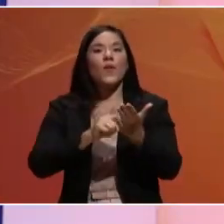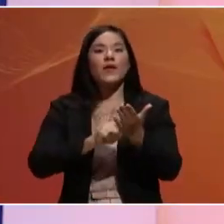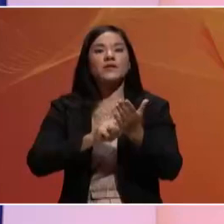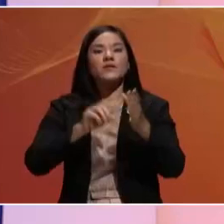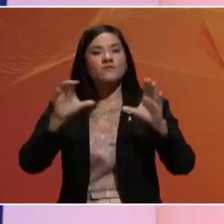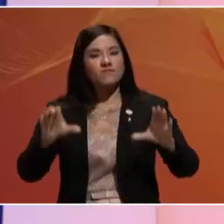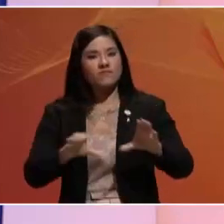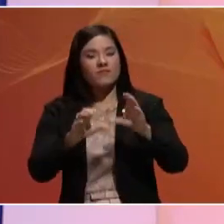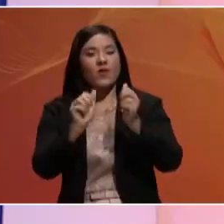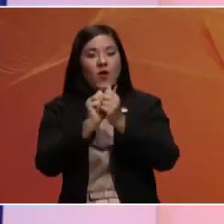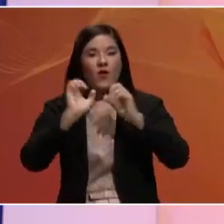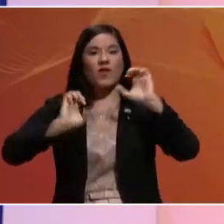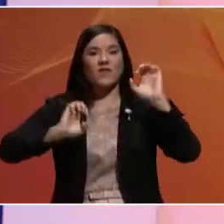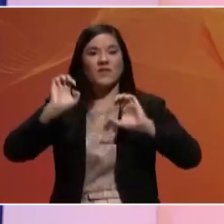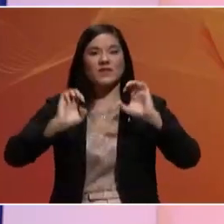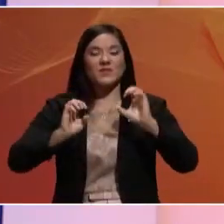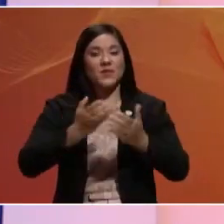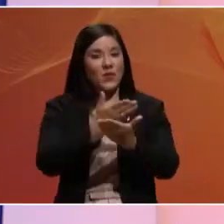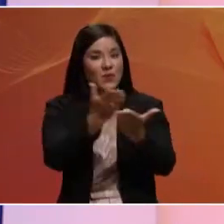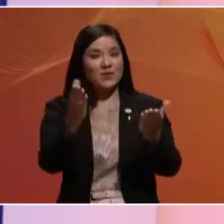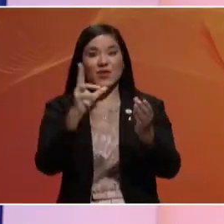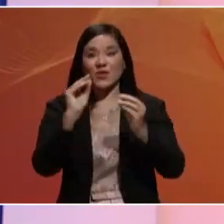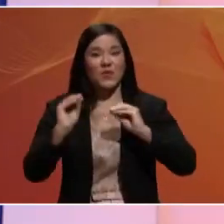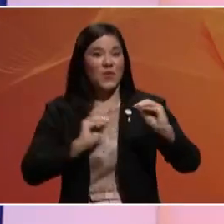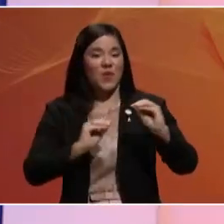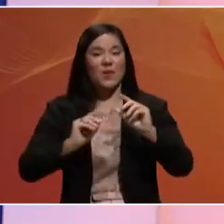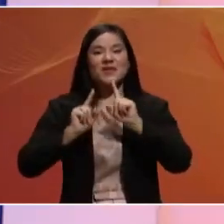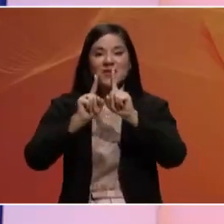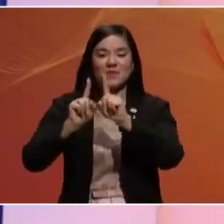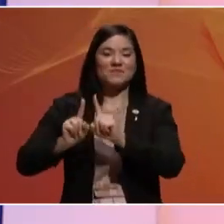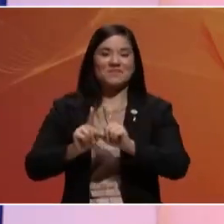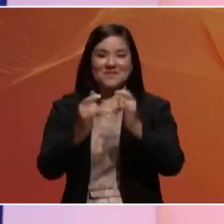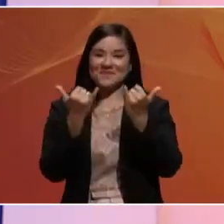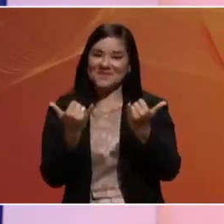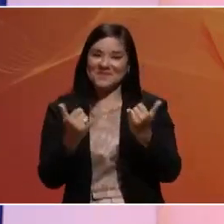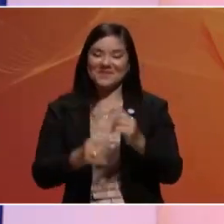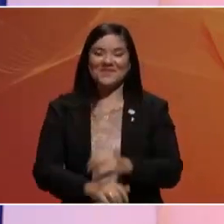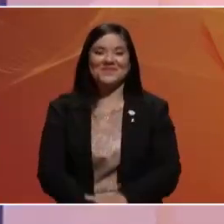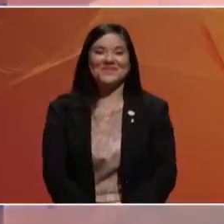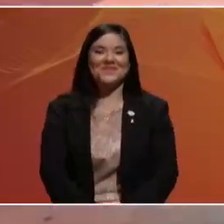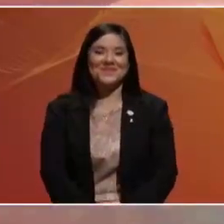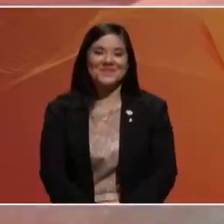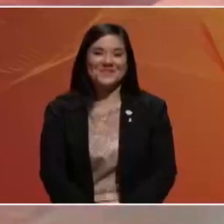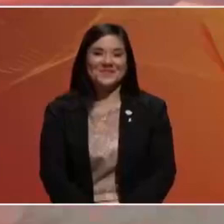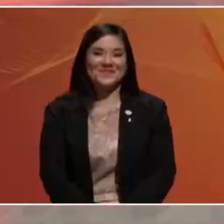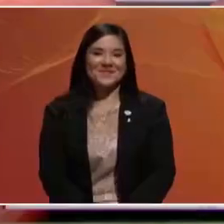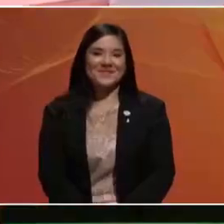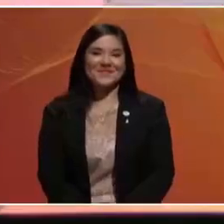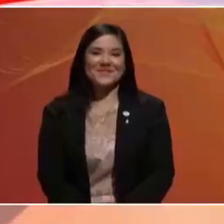conjuga con la evaluación de desempeño. Ustedes no se muevan, vamos a una pausa y luego volvemos. Muchas gracias.